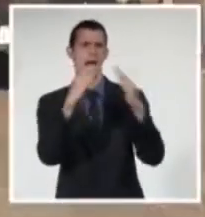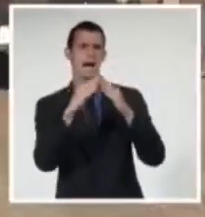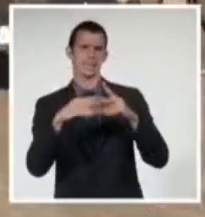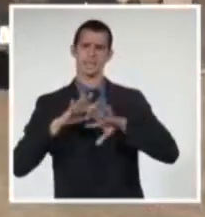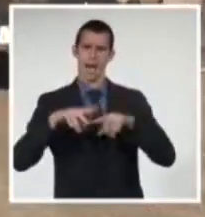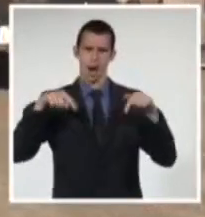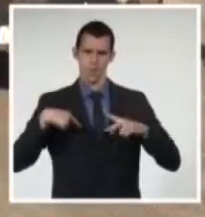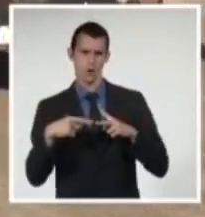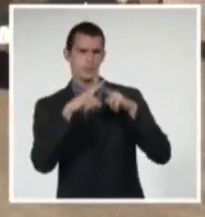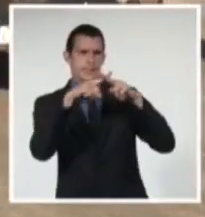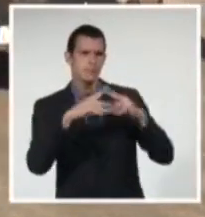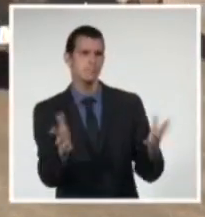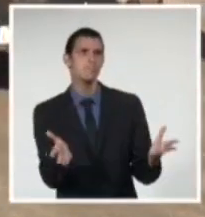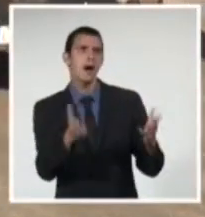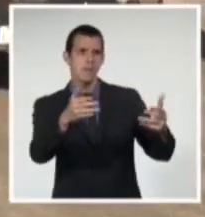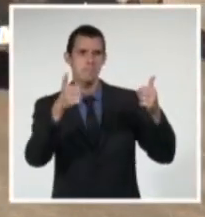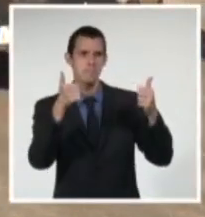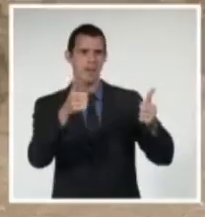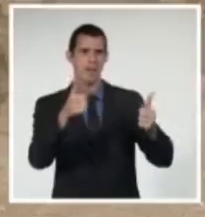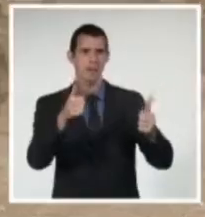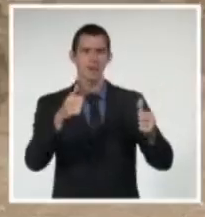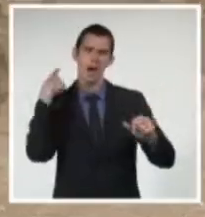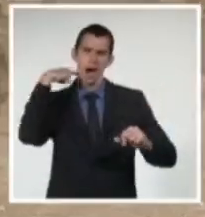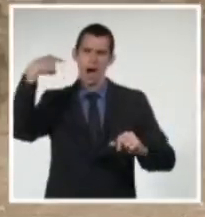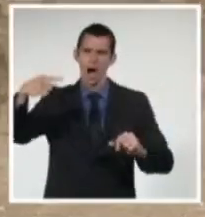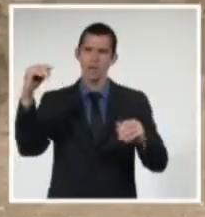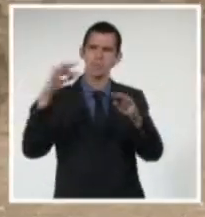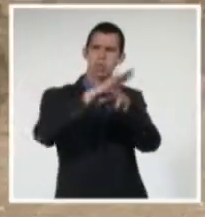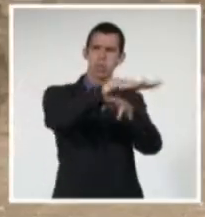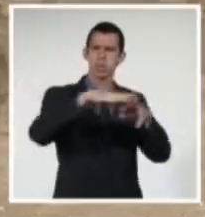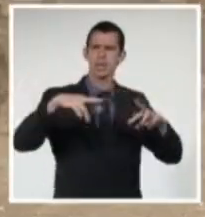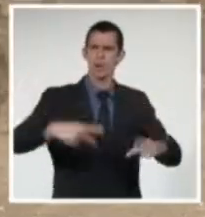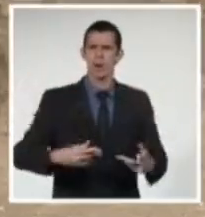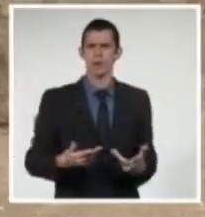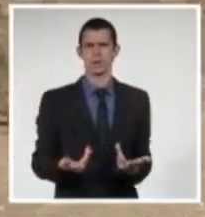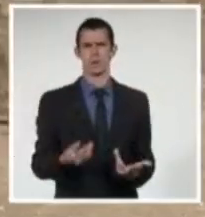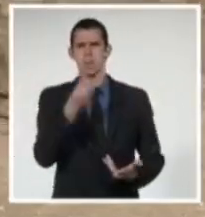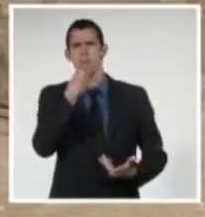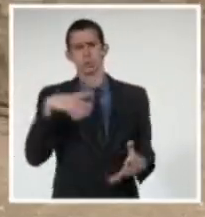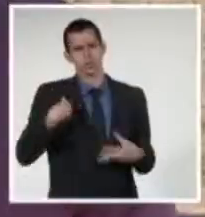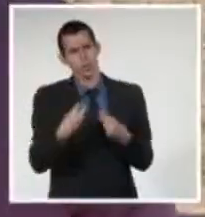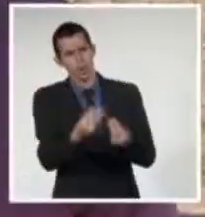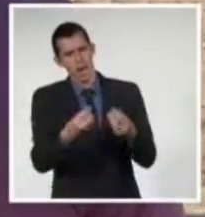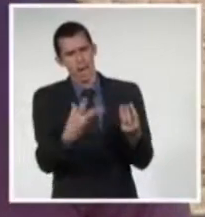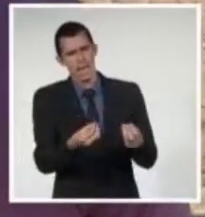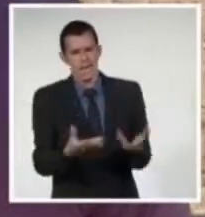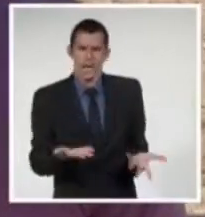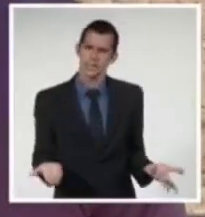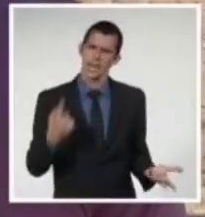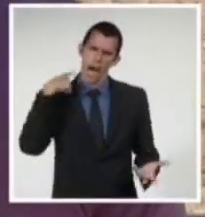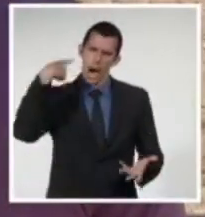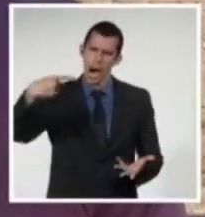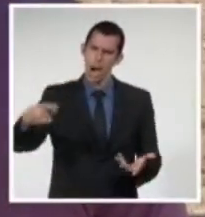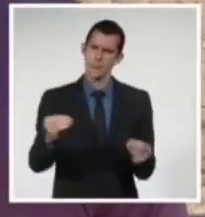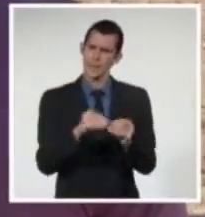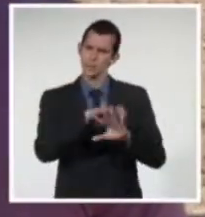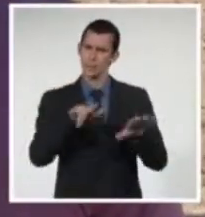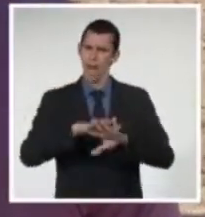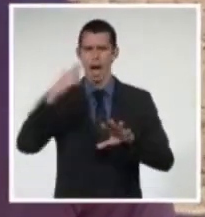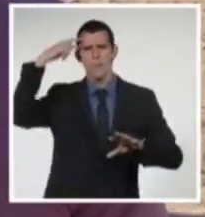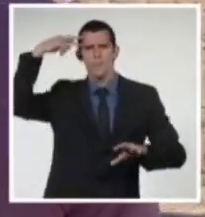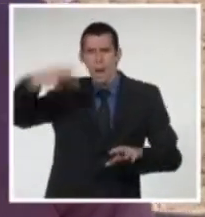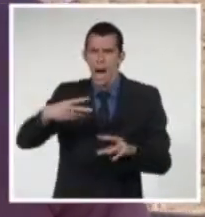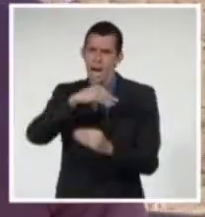alquizareño se dieron cita en la comunidad para apoyar la recogida de escombros y la limpieza del lugar. Desde muy temprano estamos aquí en la playa de